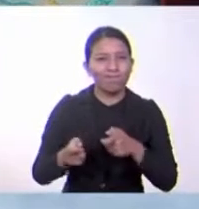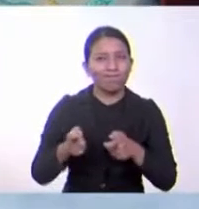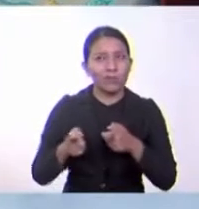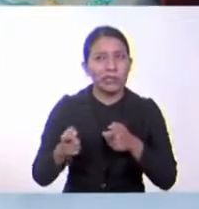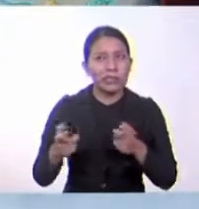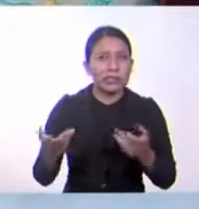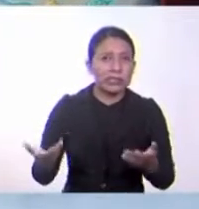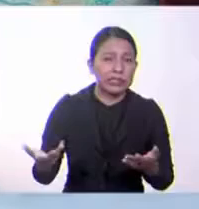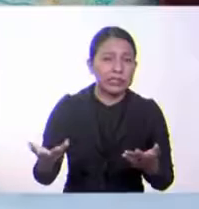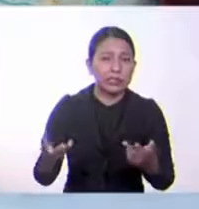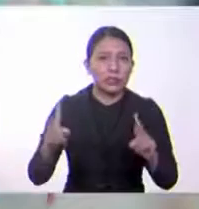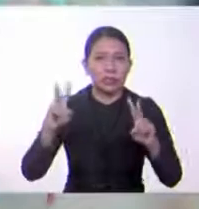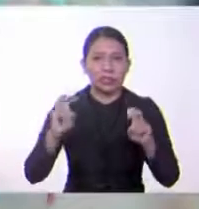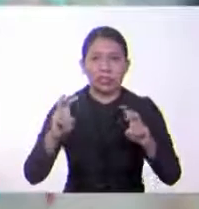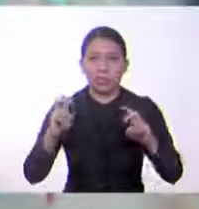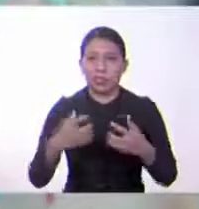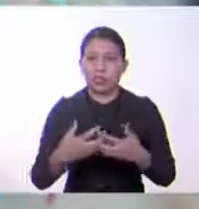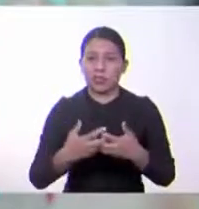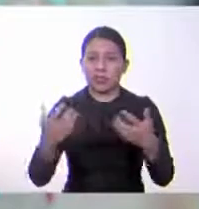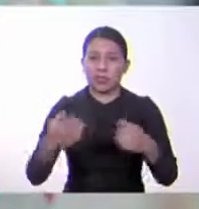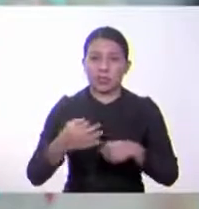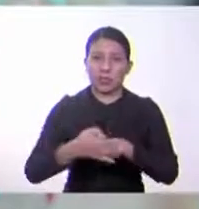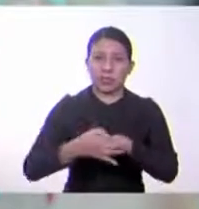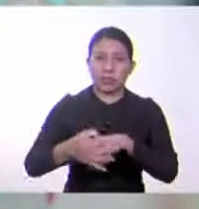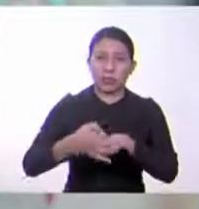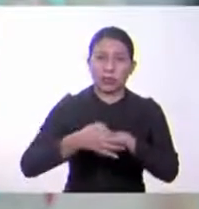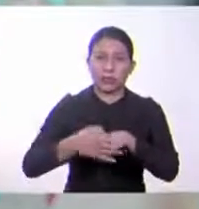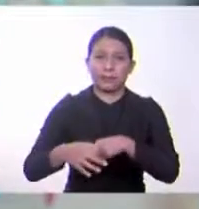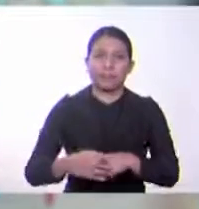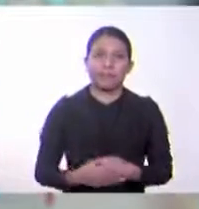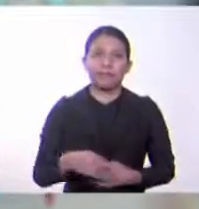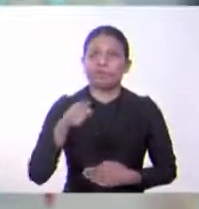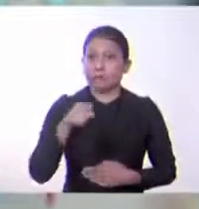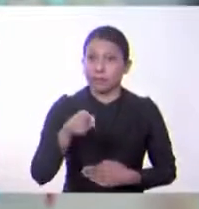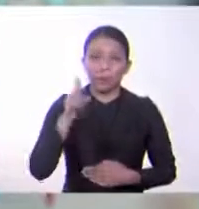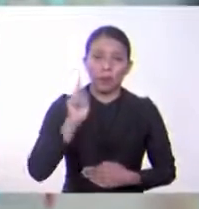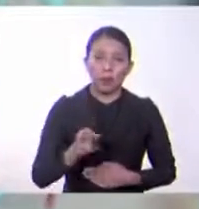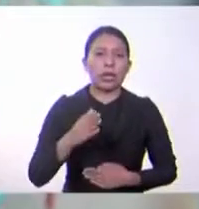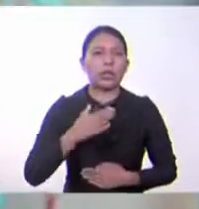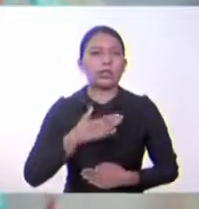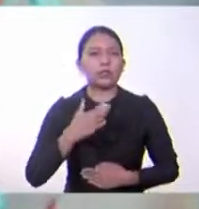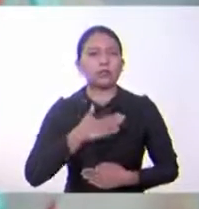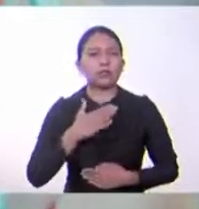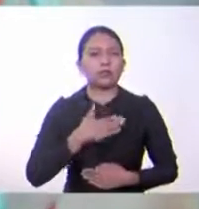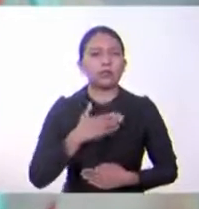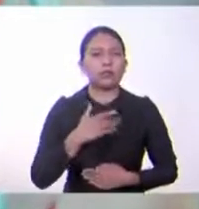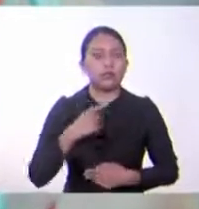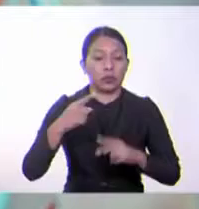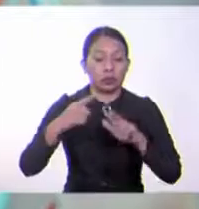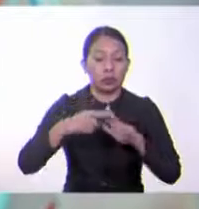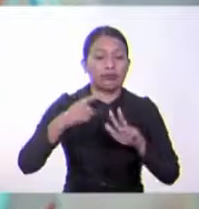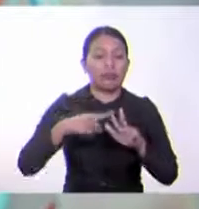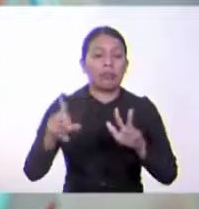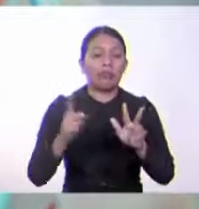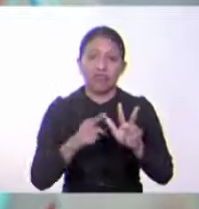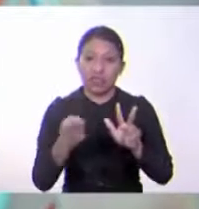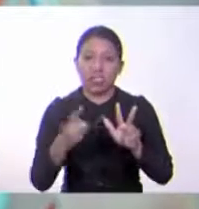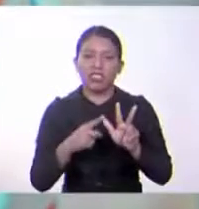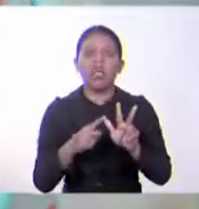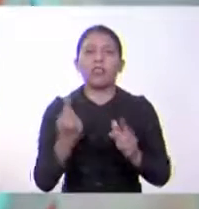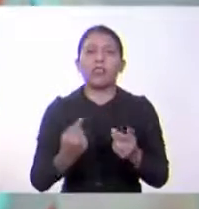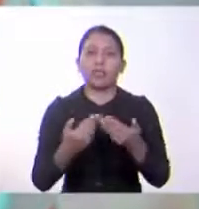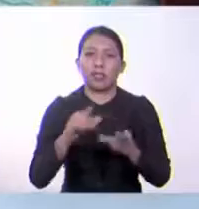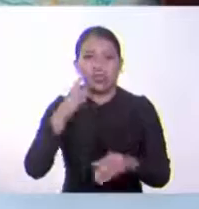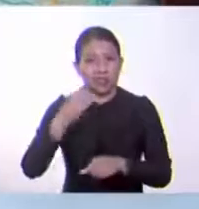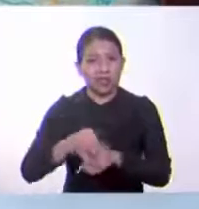la parte de la división celular. Asimismo, hay un tercer componente, si se acuerdan, que también hace diferentes a